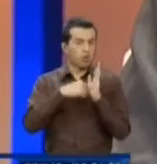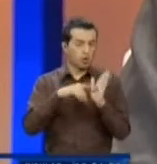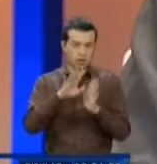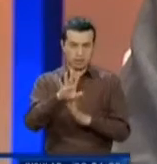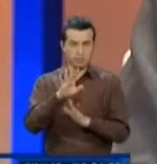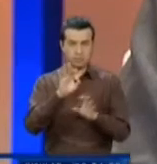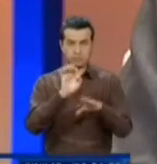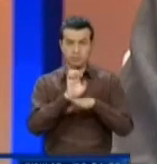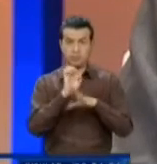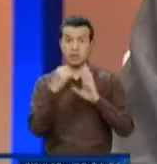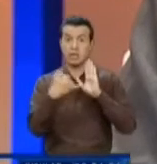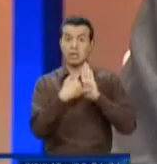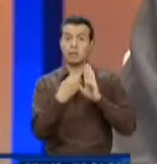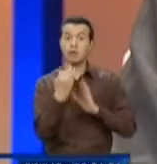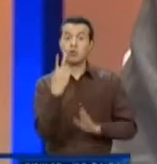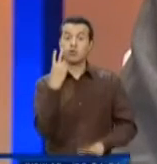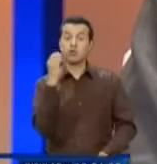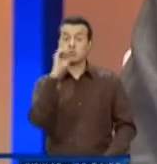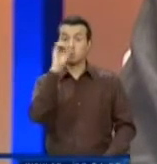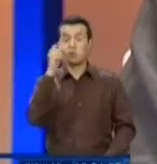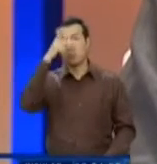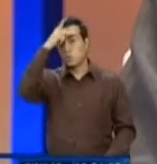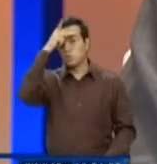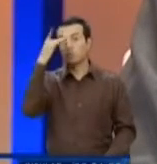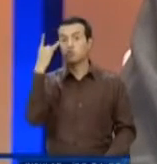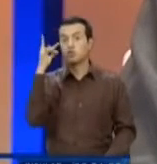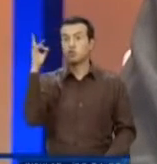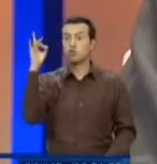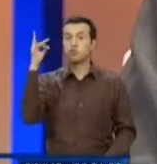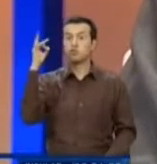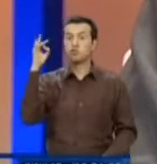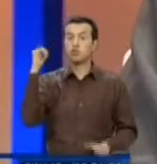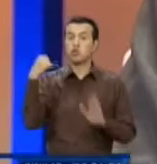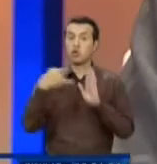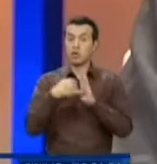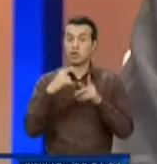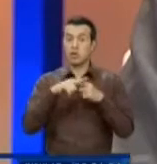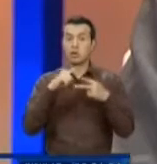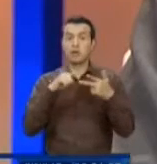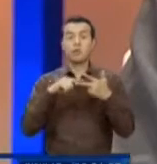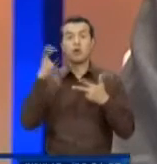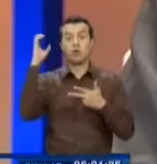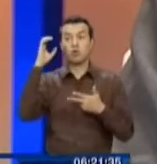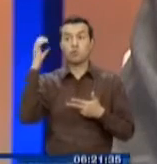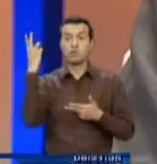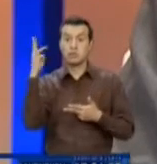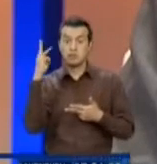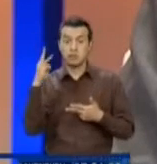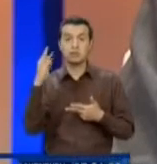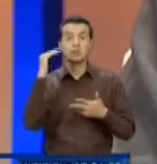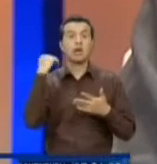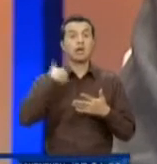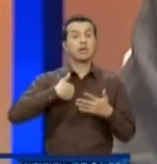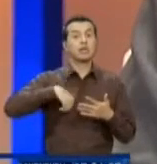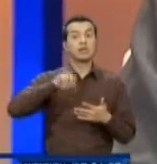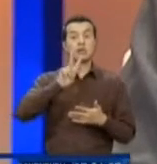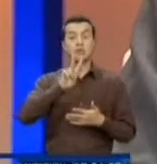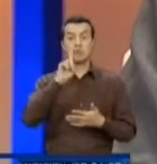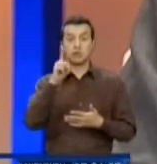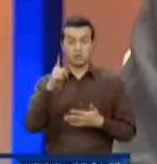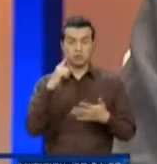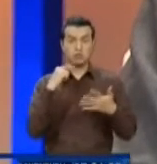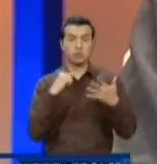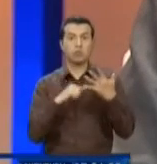por ejemplo, el IVA es del 12%, en Perú es del 18%, en Colombia el 16%, en Chile el 19%, en Argentina el 21%,